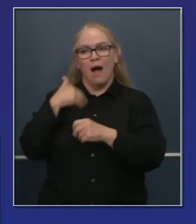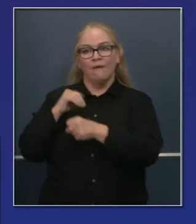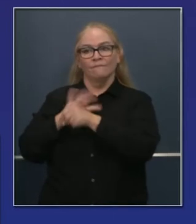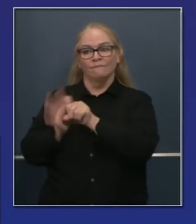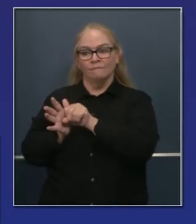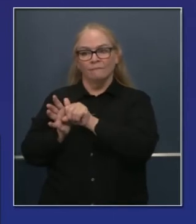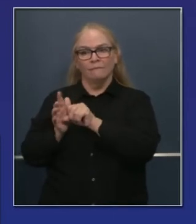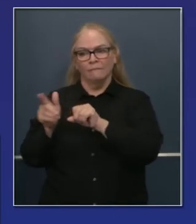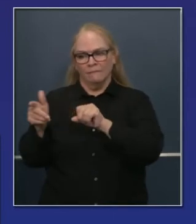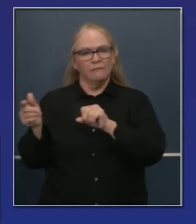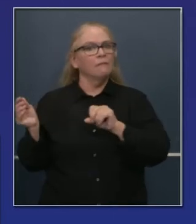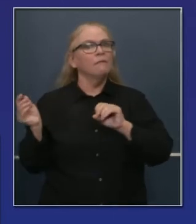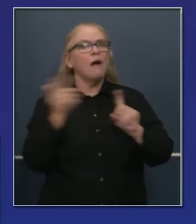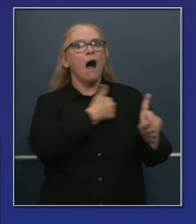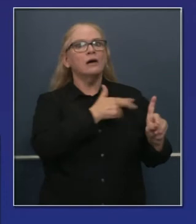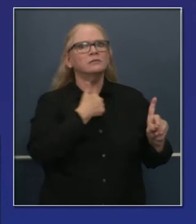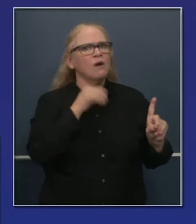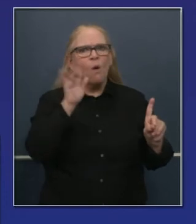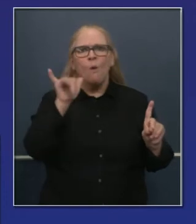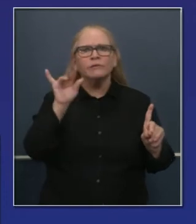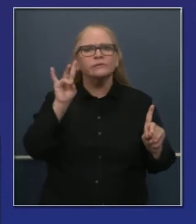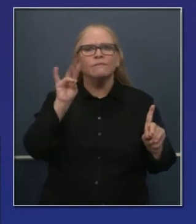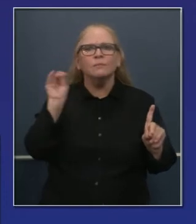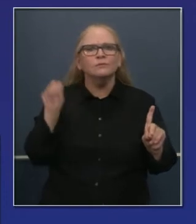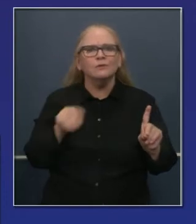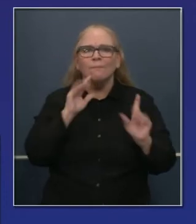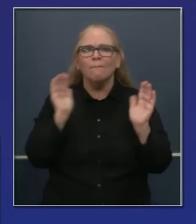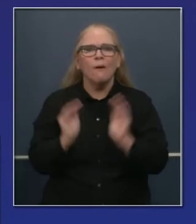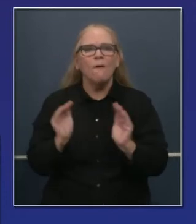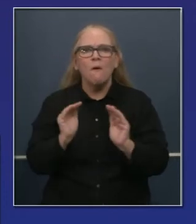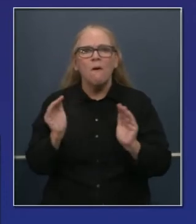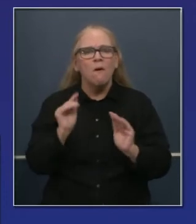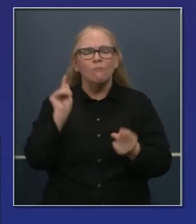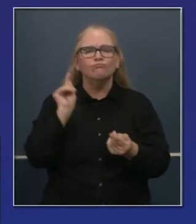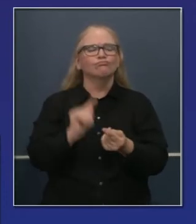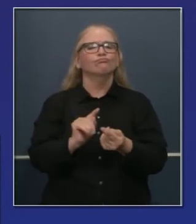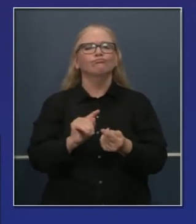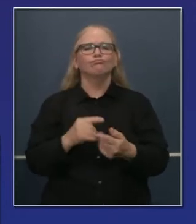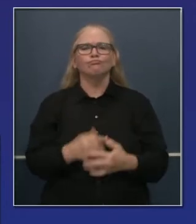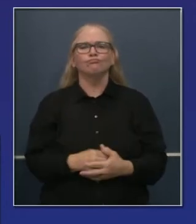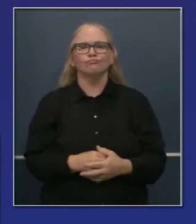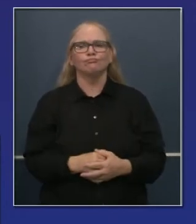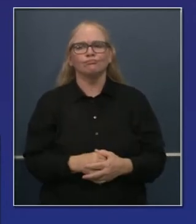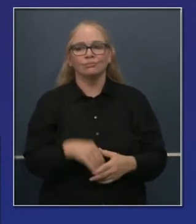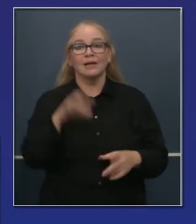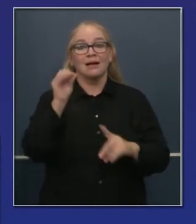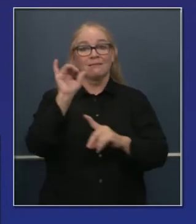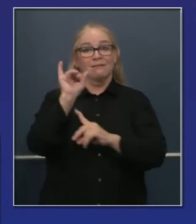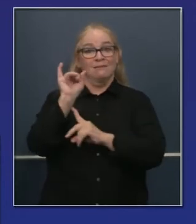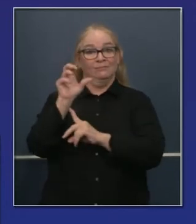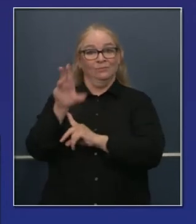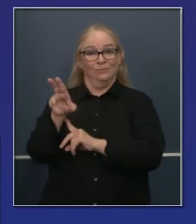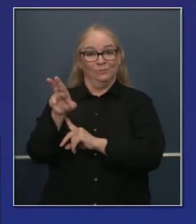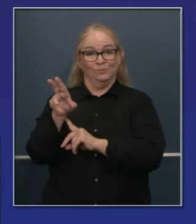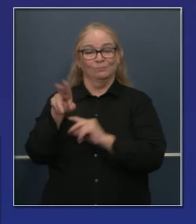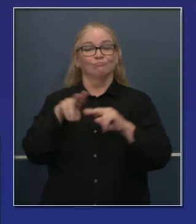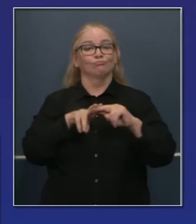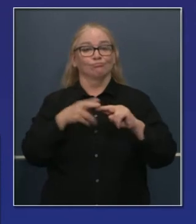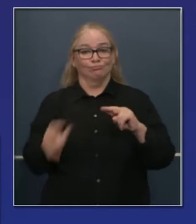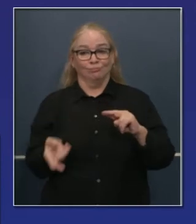de positividad de qom y 19 en relación a ingresos a unidades de cuidados intensivos estamos abajo